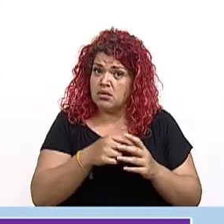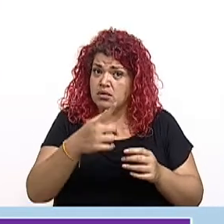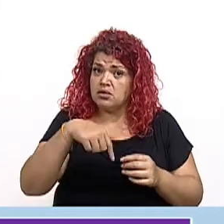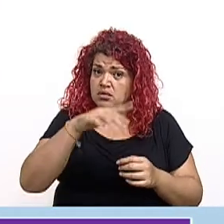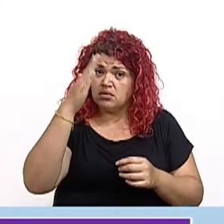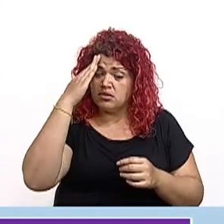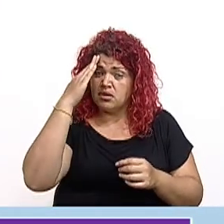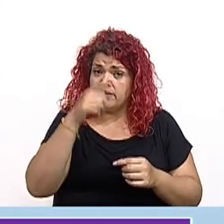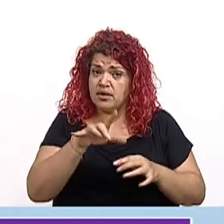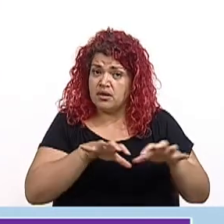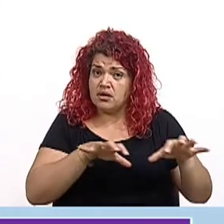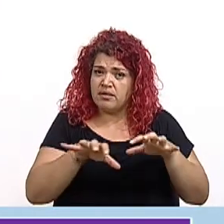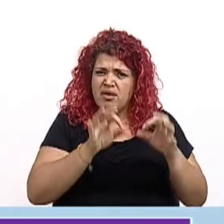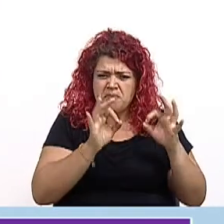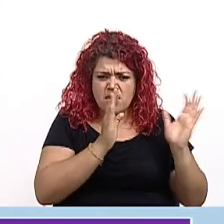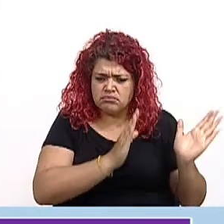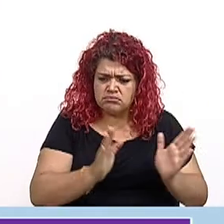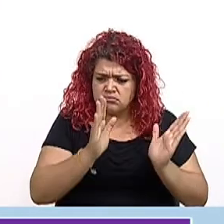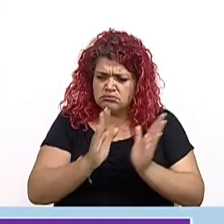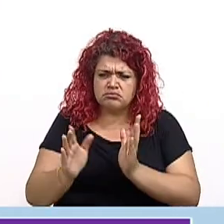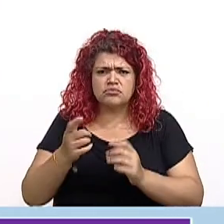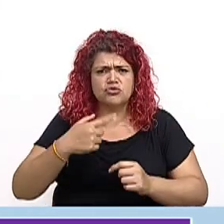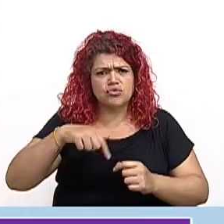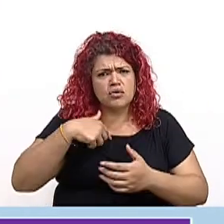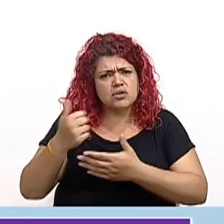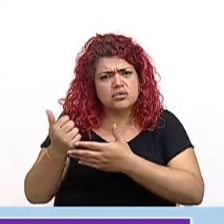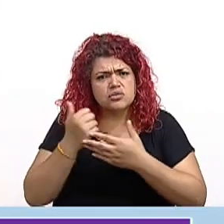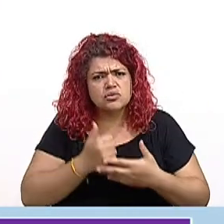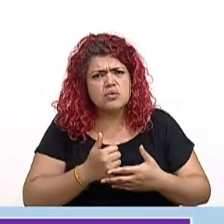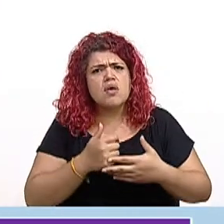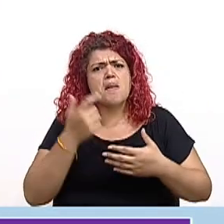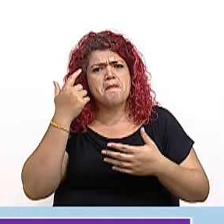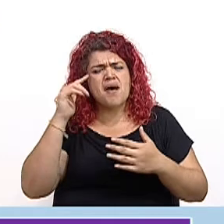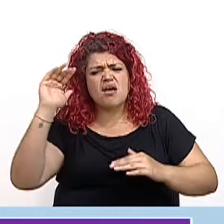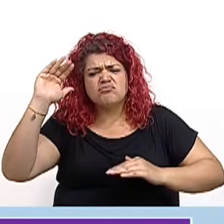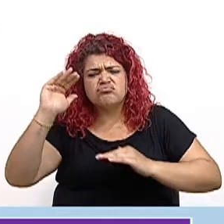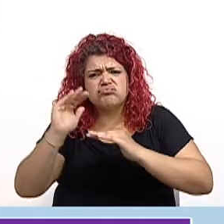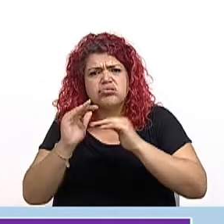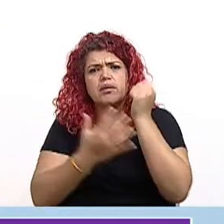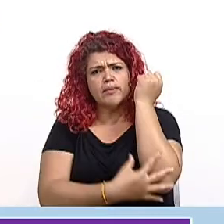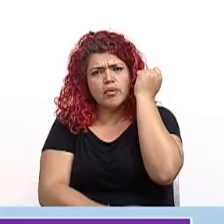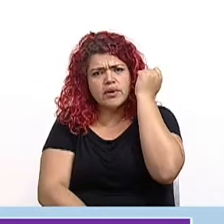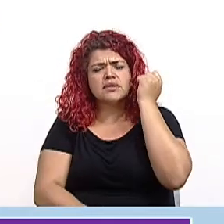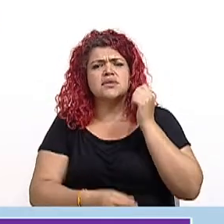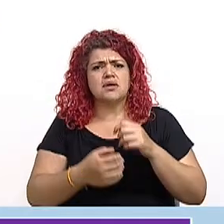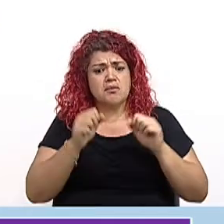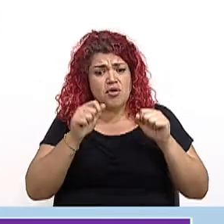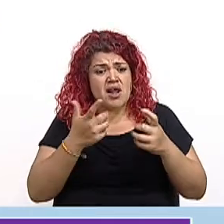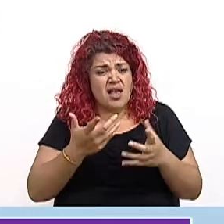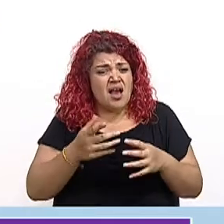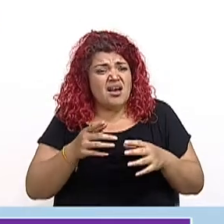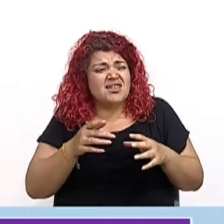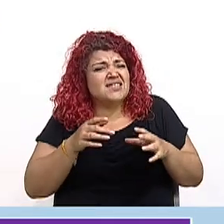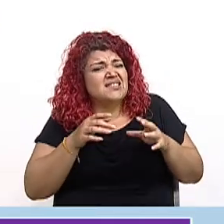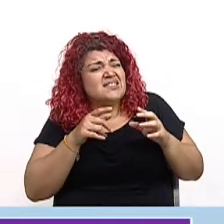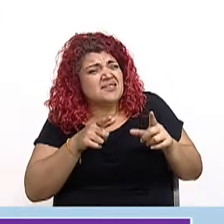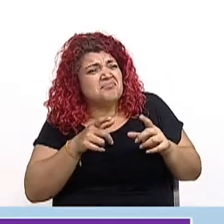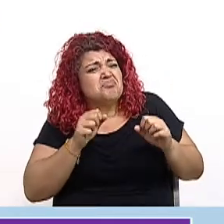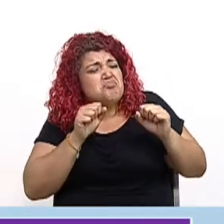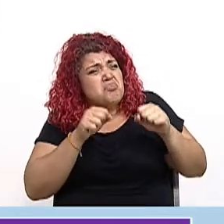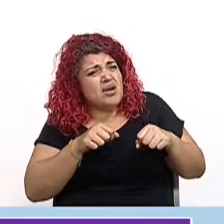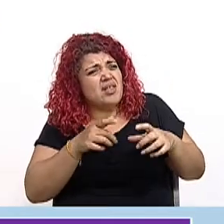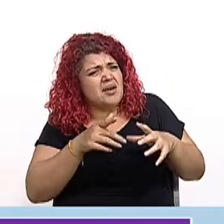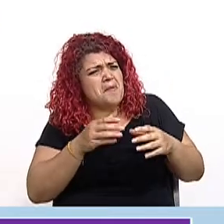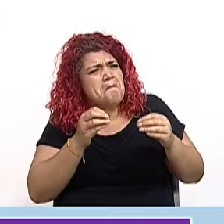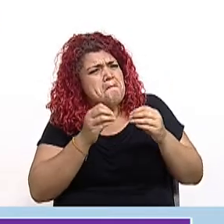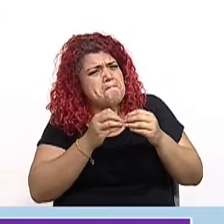estas actividades bien planificadas nos ayudan a reducir la pobreza y fundamenta la subsistencia, no solo